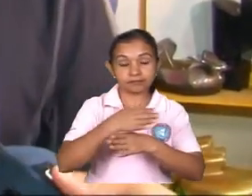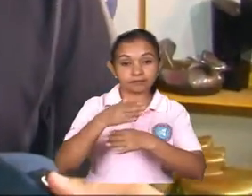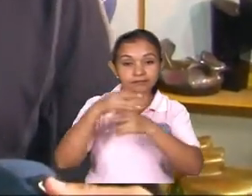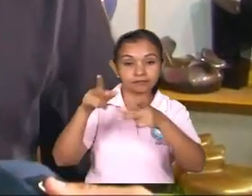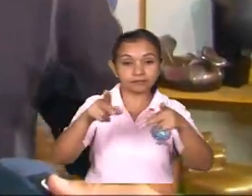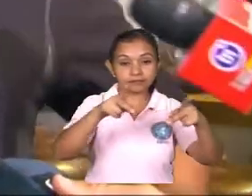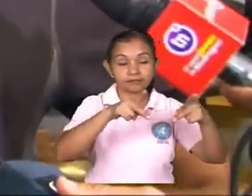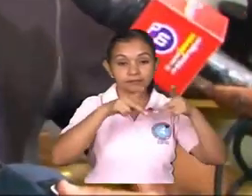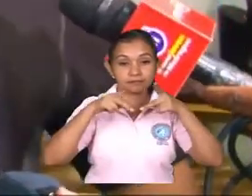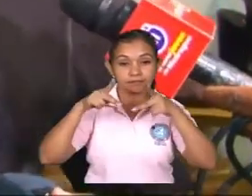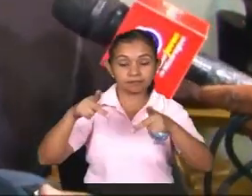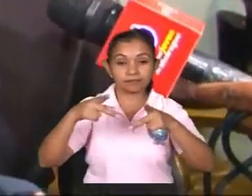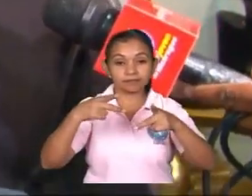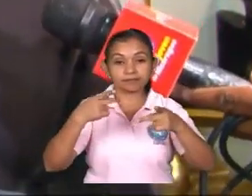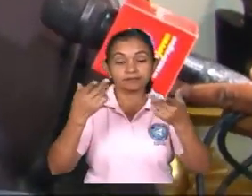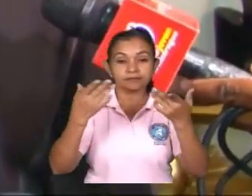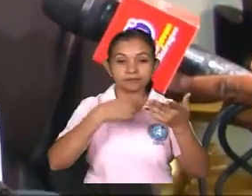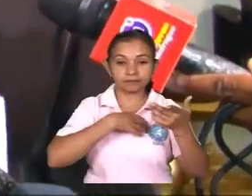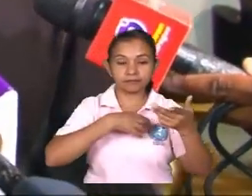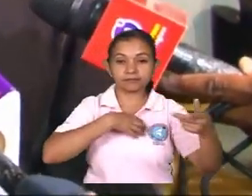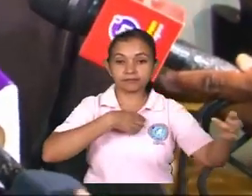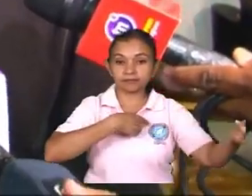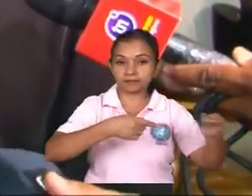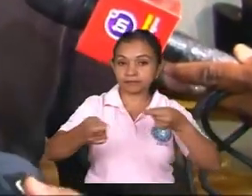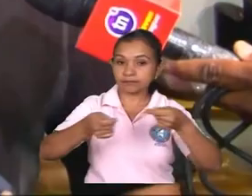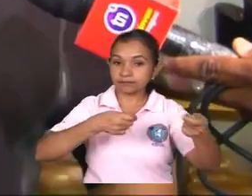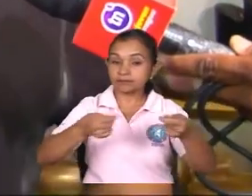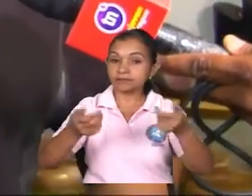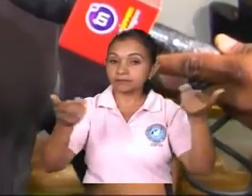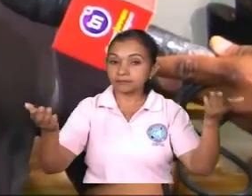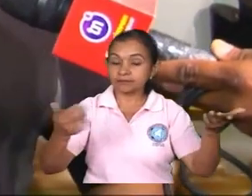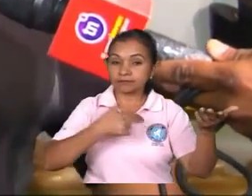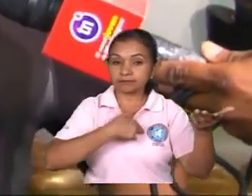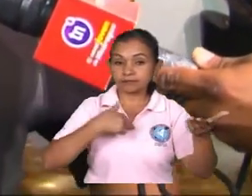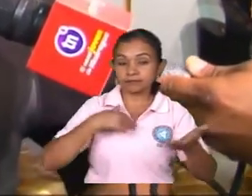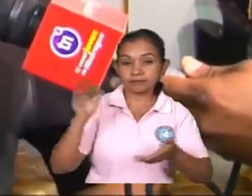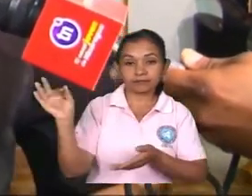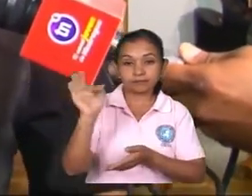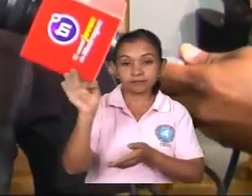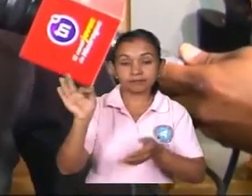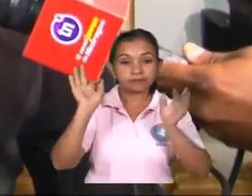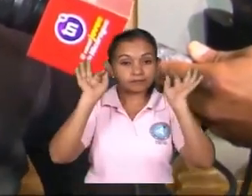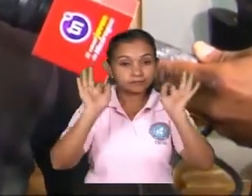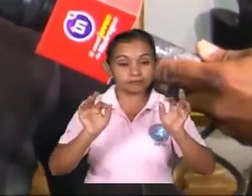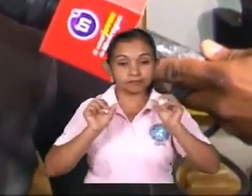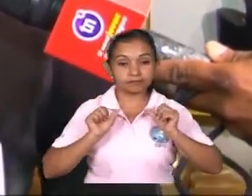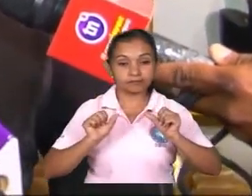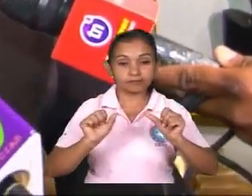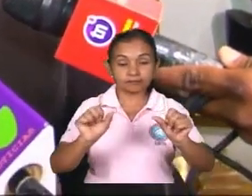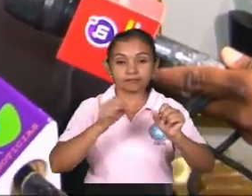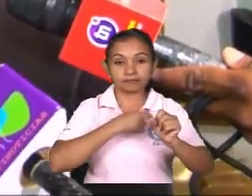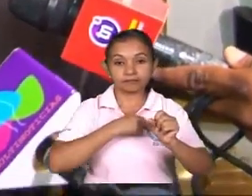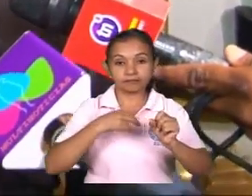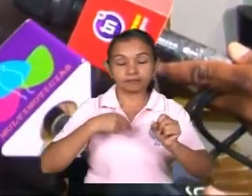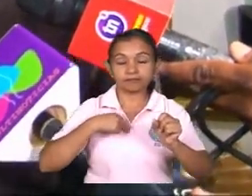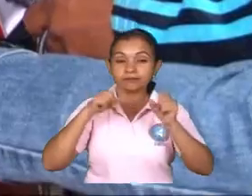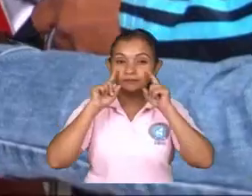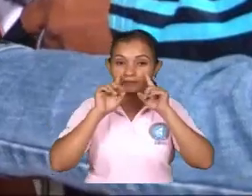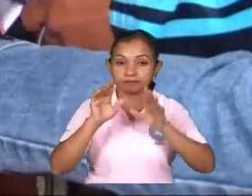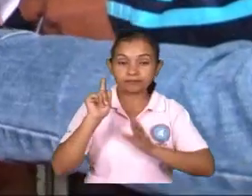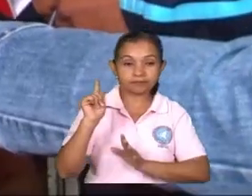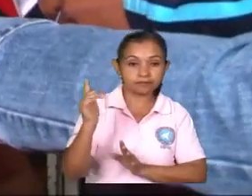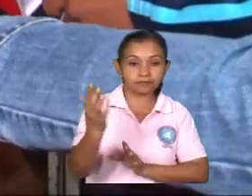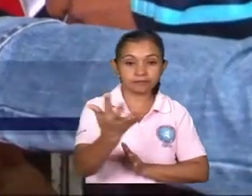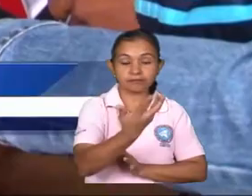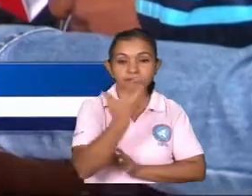demás comerciantes, para su mercadería. Y así pues, de una manera eficaz que nosotros podamos ir, volver y saber de que dejamos seguro todo.